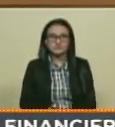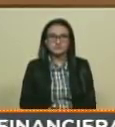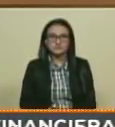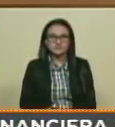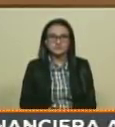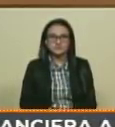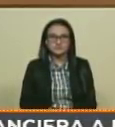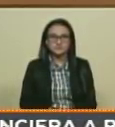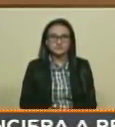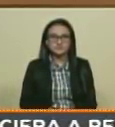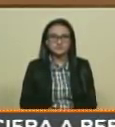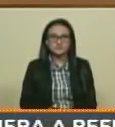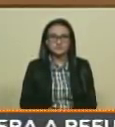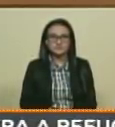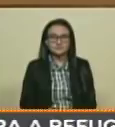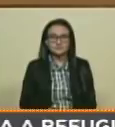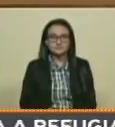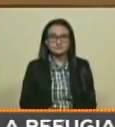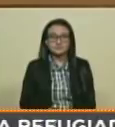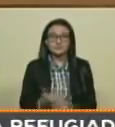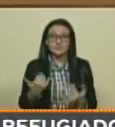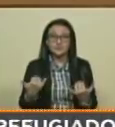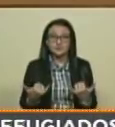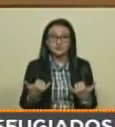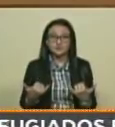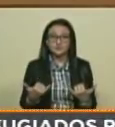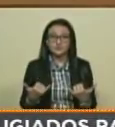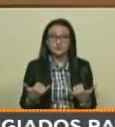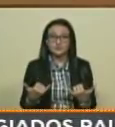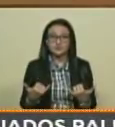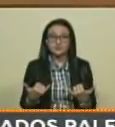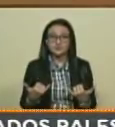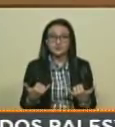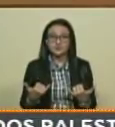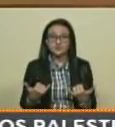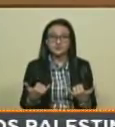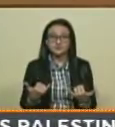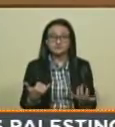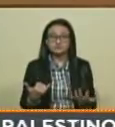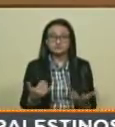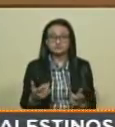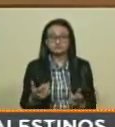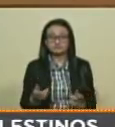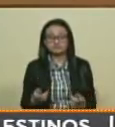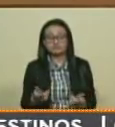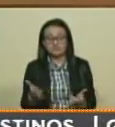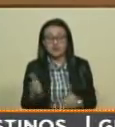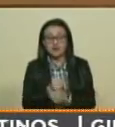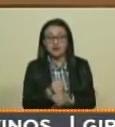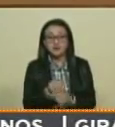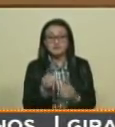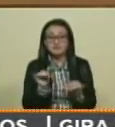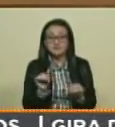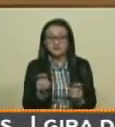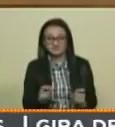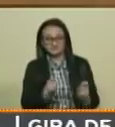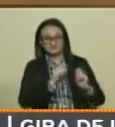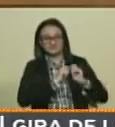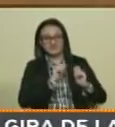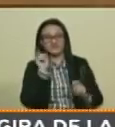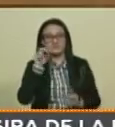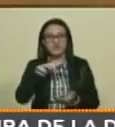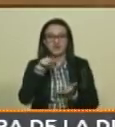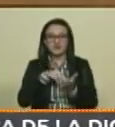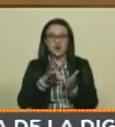Por lo tanto, encontramos, eso fue lo que encontramos cuando nos designa la Asamblea Nacional Constituyente, y hay que